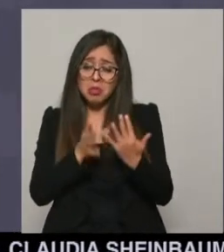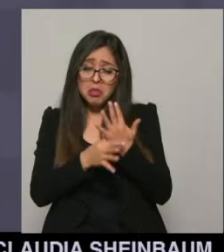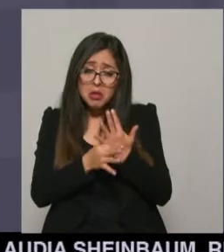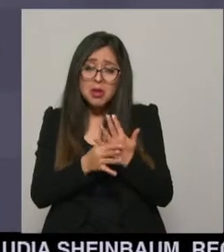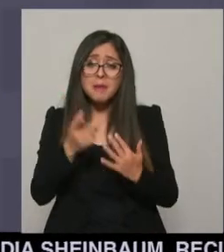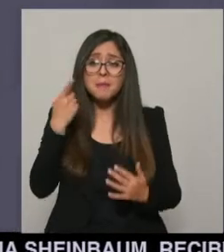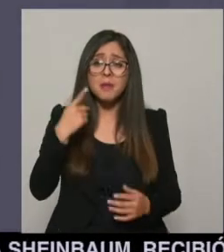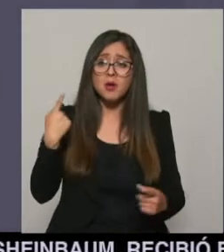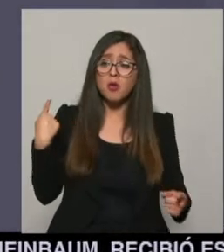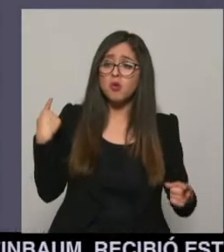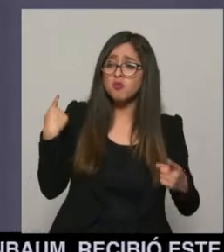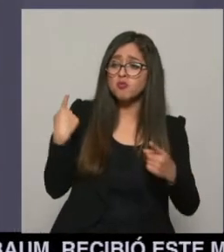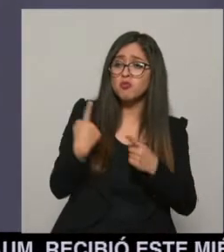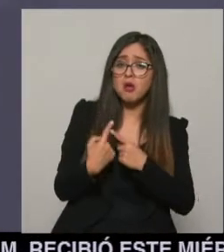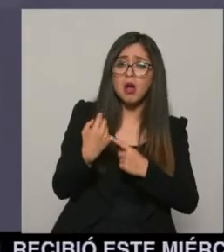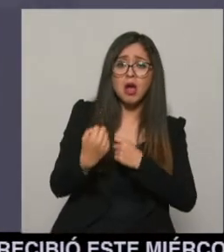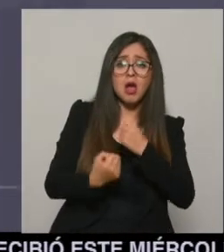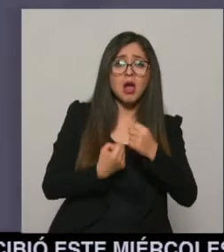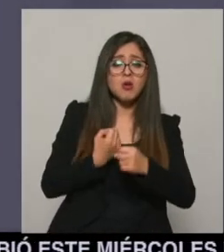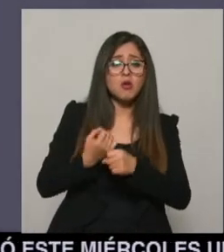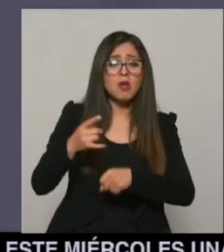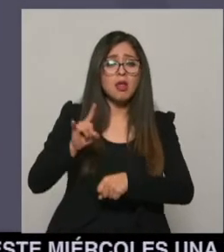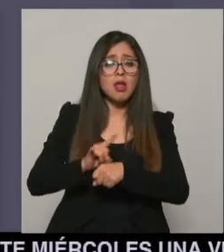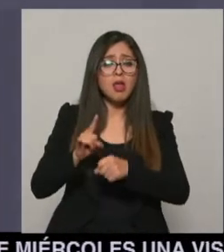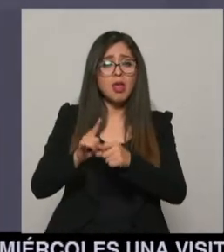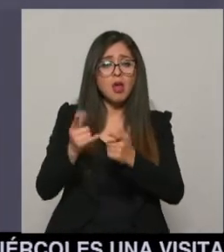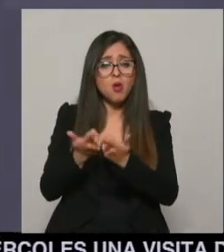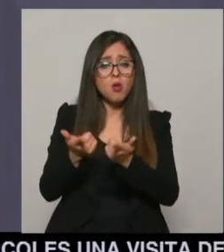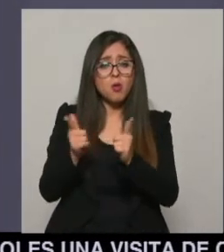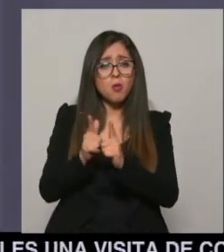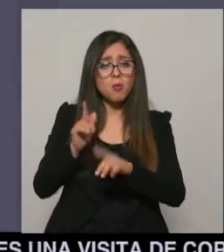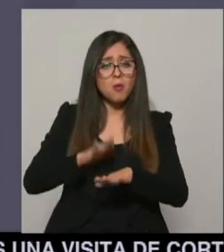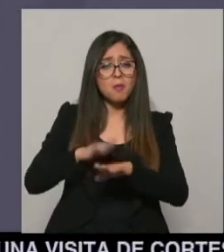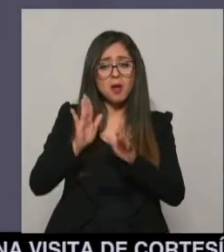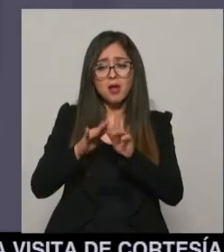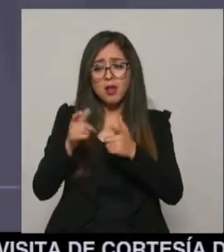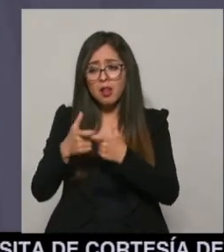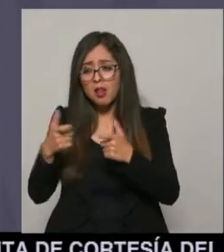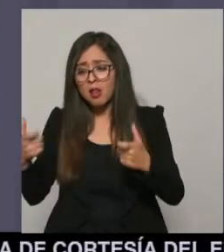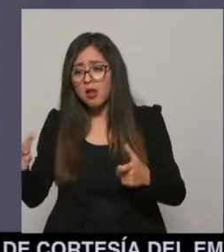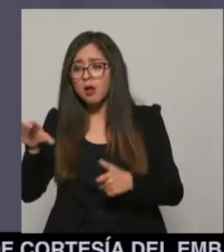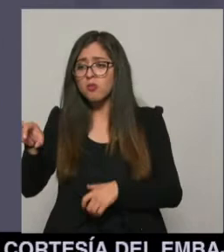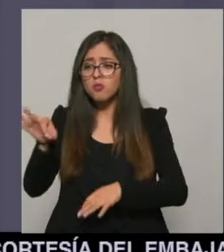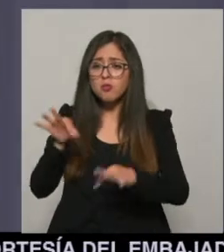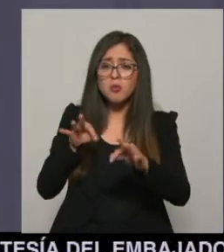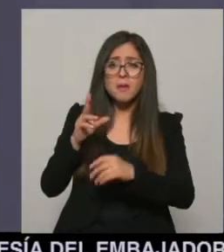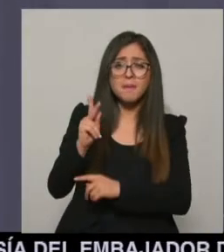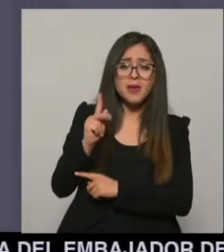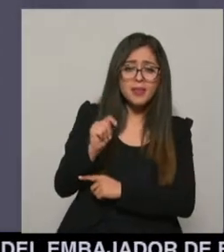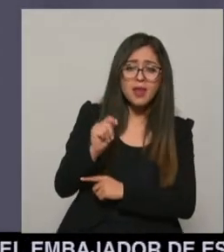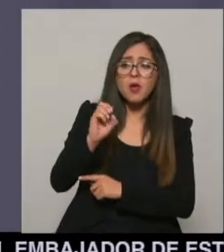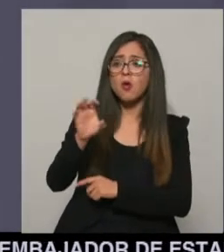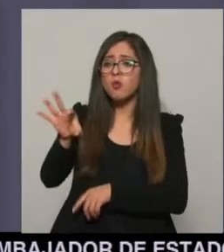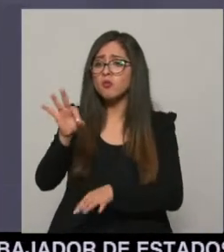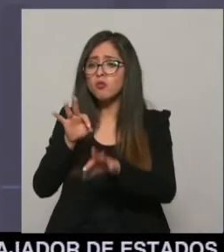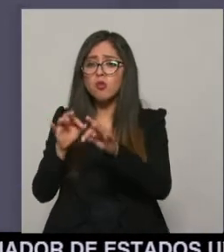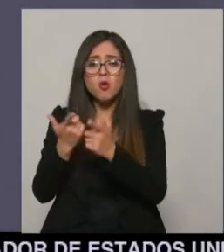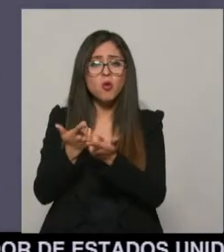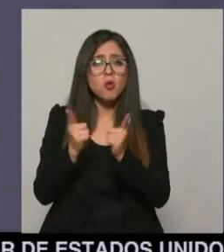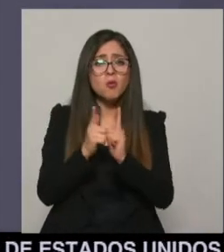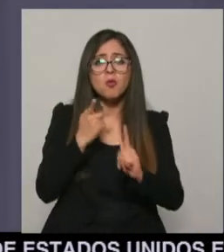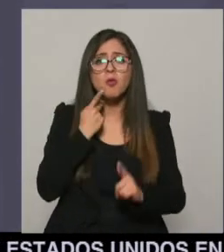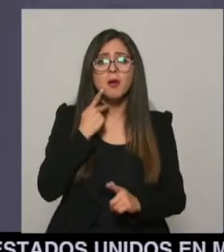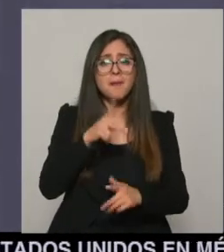mayorías artificiales, ahora utilizando tal vez a diputados del PT, utilizando a veces a diputados del Partido Verde. Y bueno,